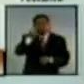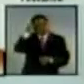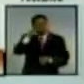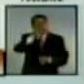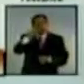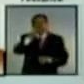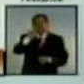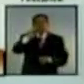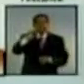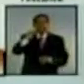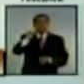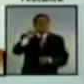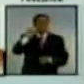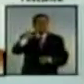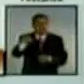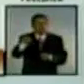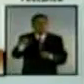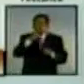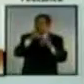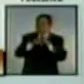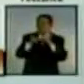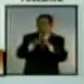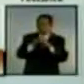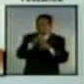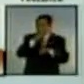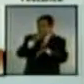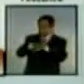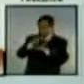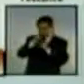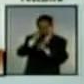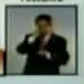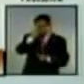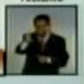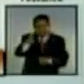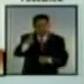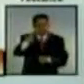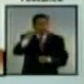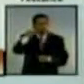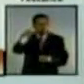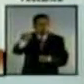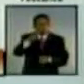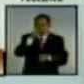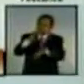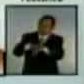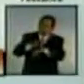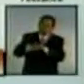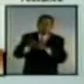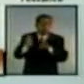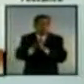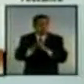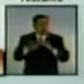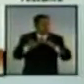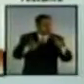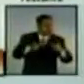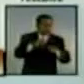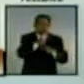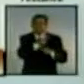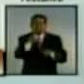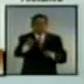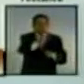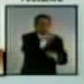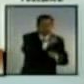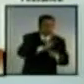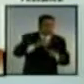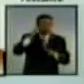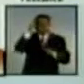Sicilia. Significa también, le dijo al candidato López Obrador, la red de componendas locales con dirigentes